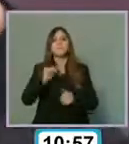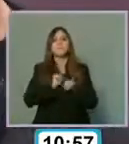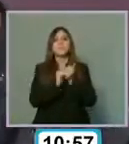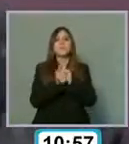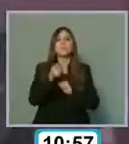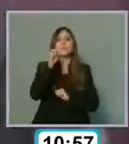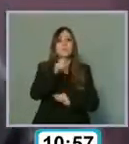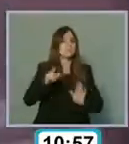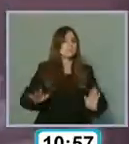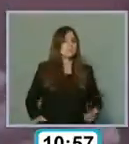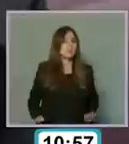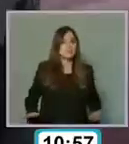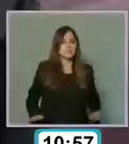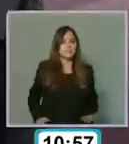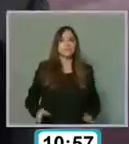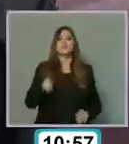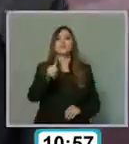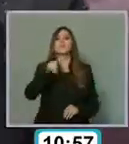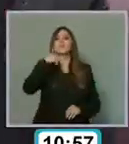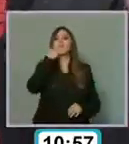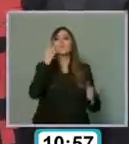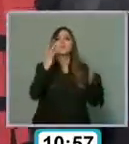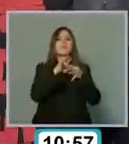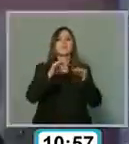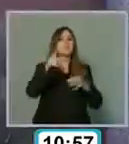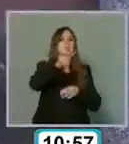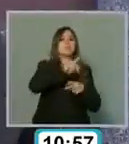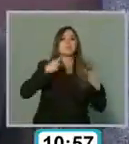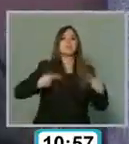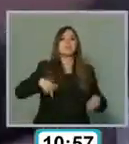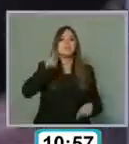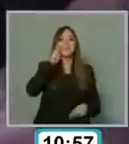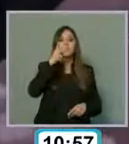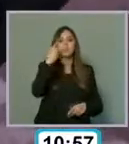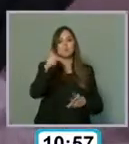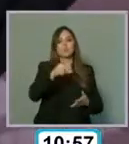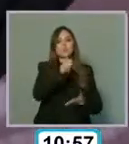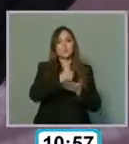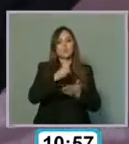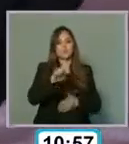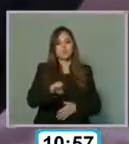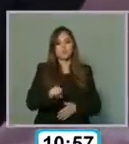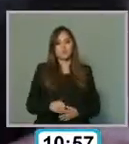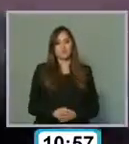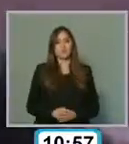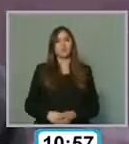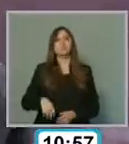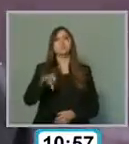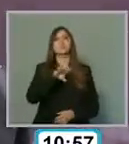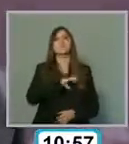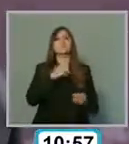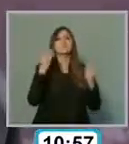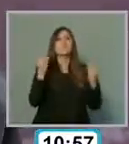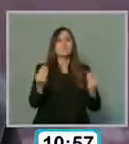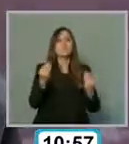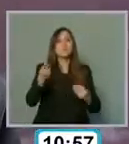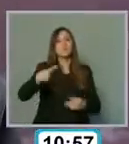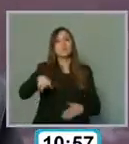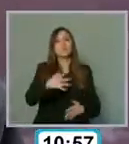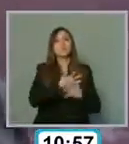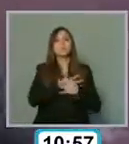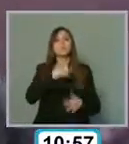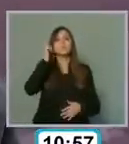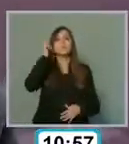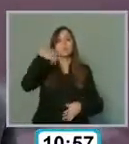padre. Claro que sí. ¿Algo que le quieres decir al público de tus ciudades? Cuídense mucho, por favor, los amamos y bueno, esperamos visitarlos